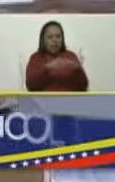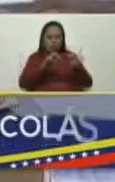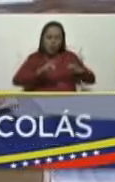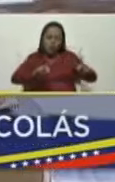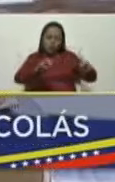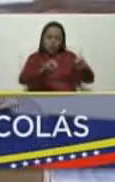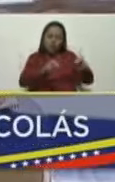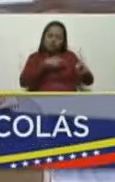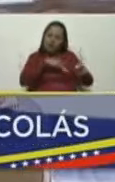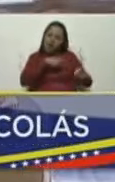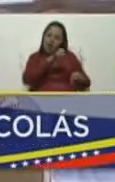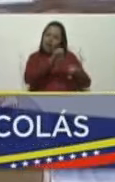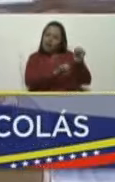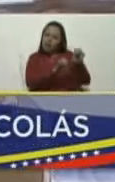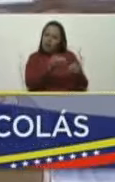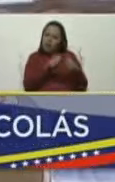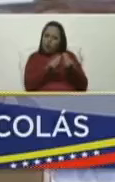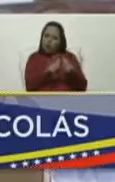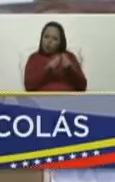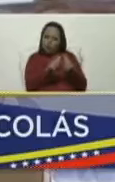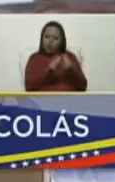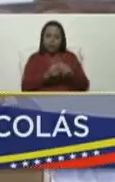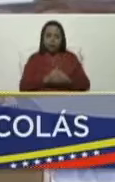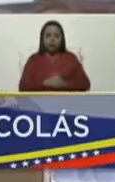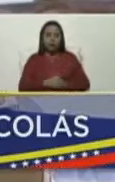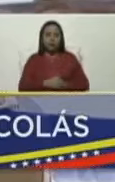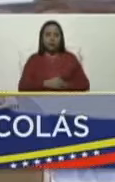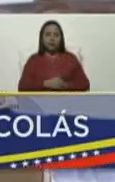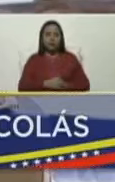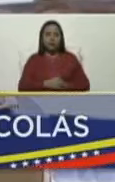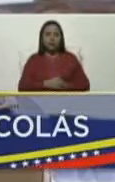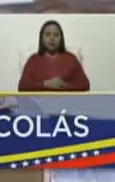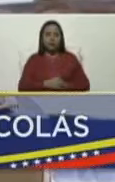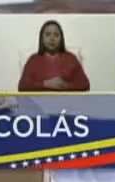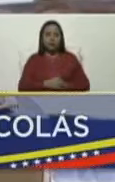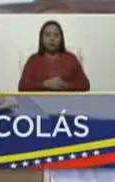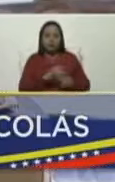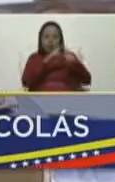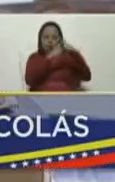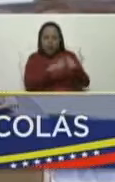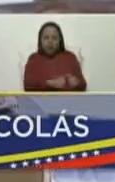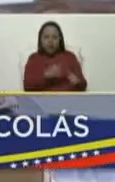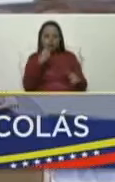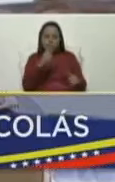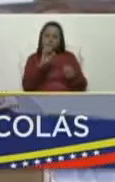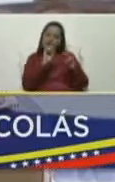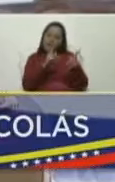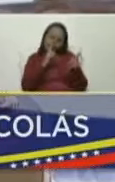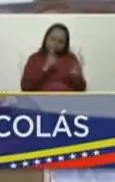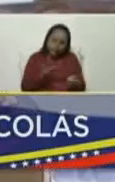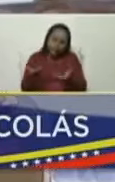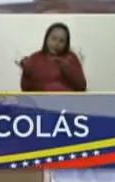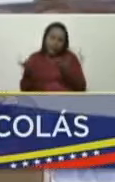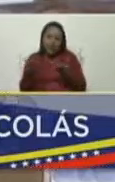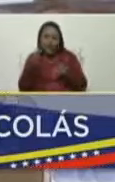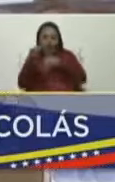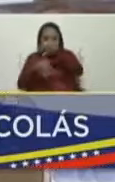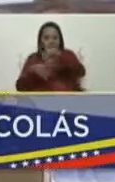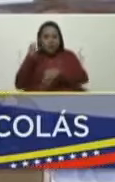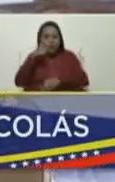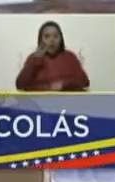Y evaluamos y conclusión, hay que salir inmediatamente a hablarle al pueblo porque llegaban